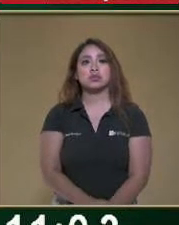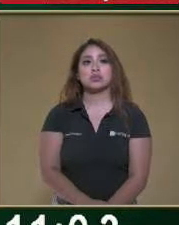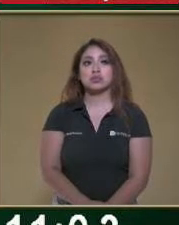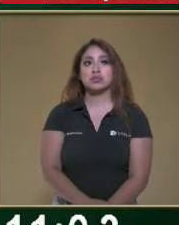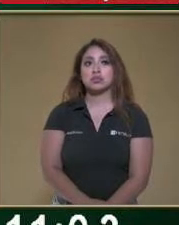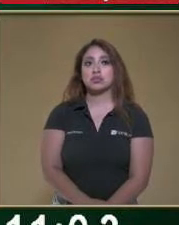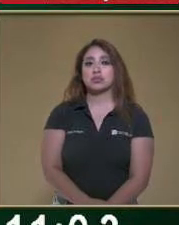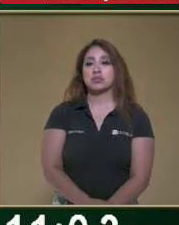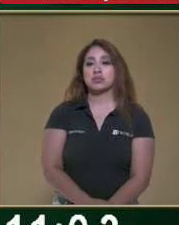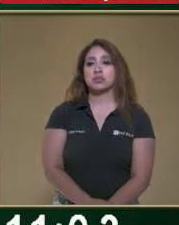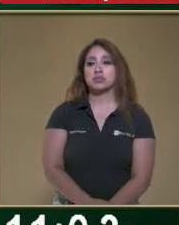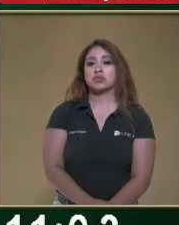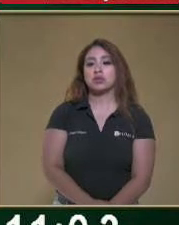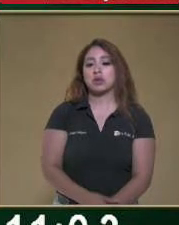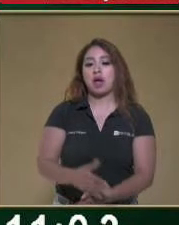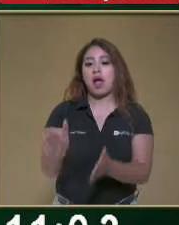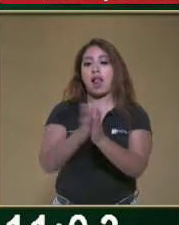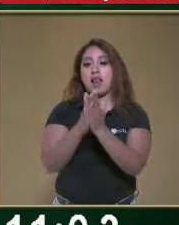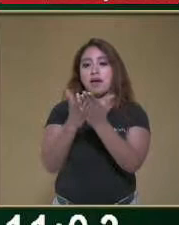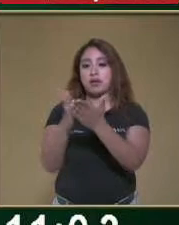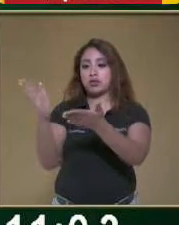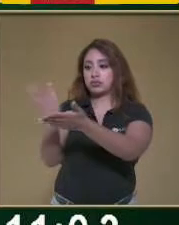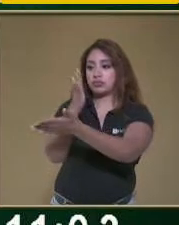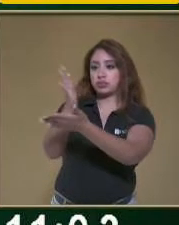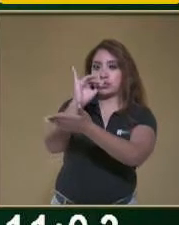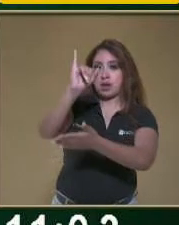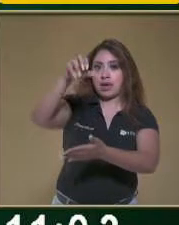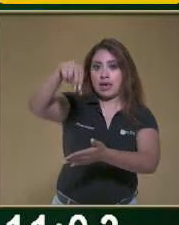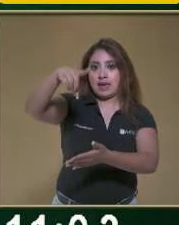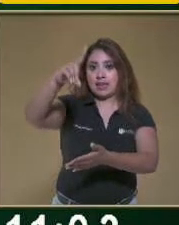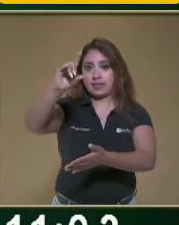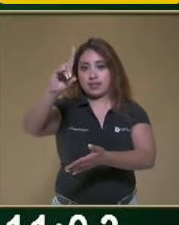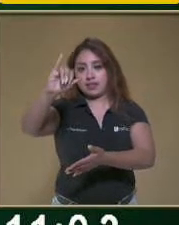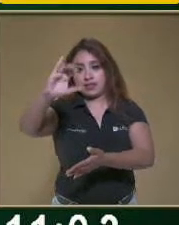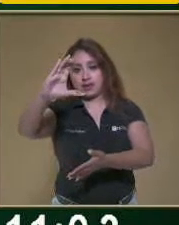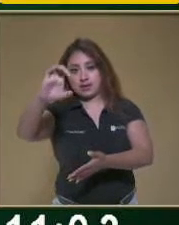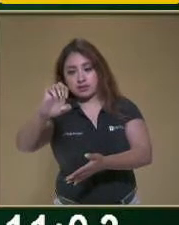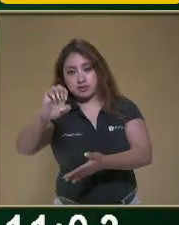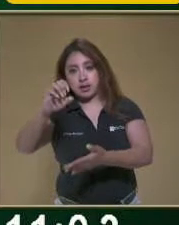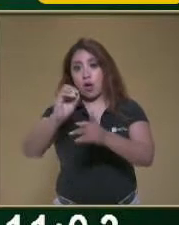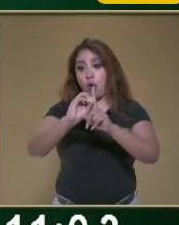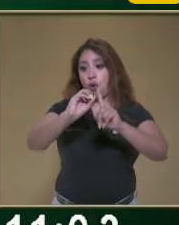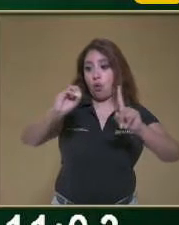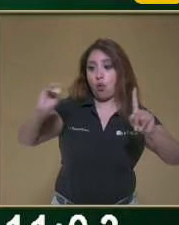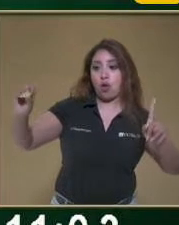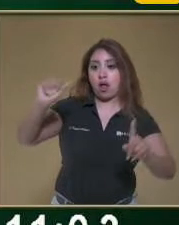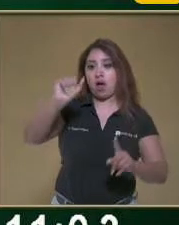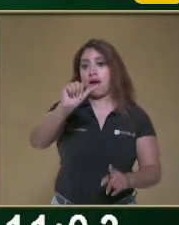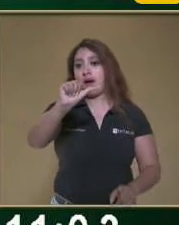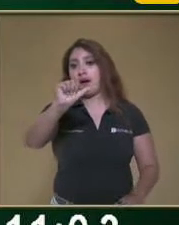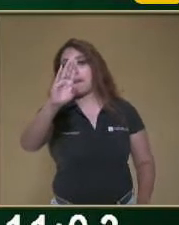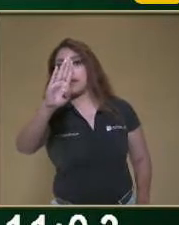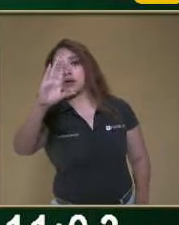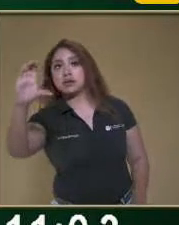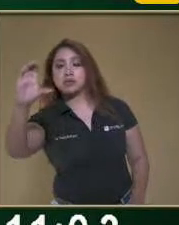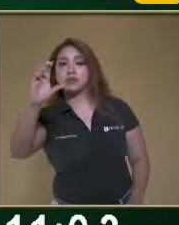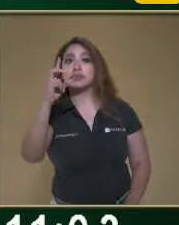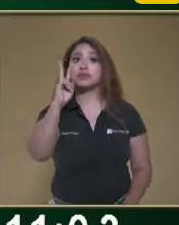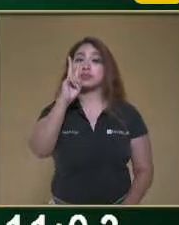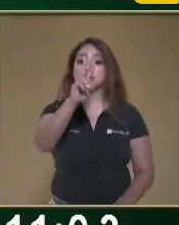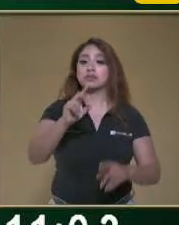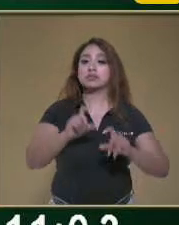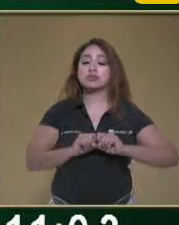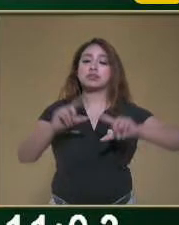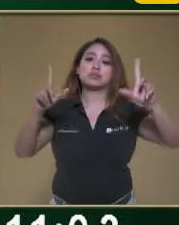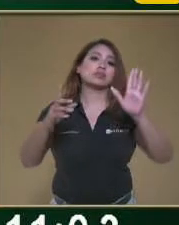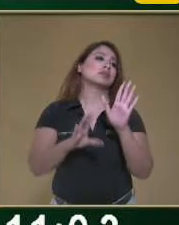se encuentran en los libros siguen el orden alfabético y en tu pantalla está apareciendo el alfabeto